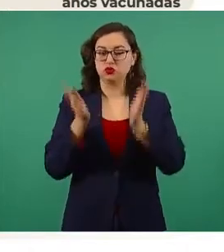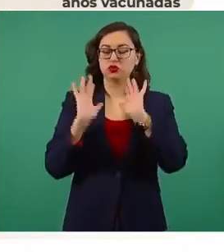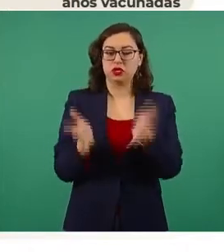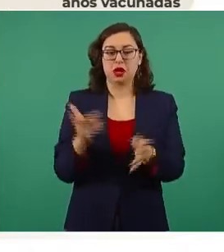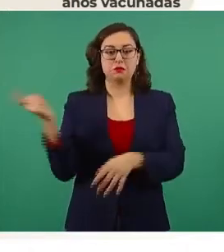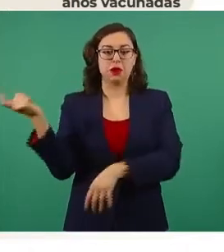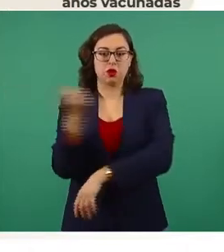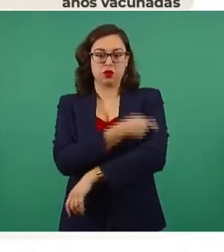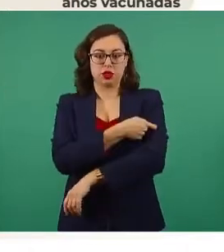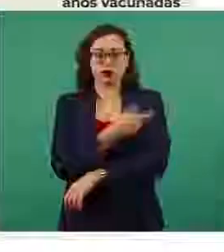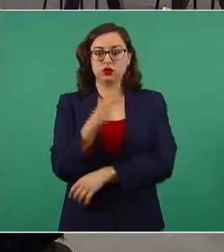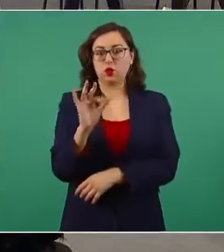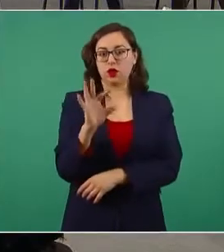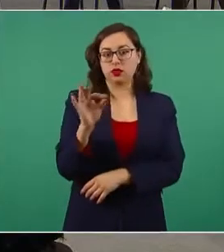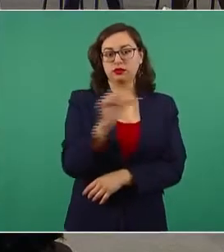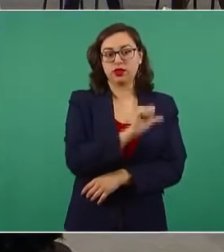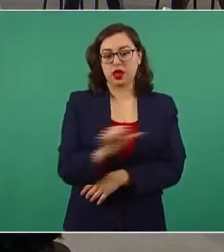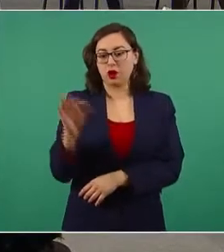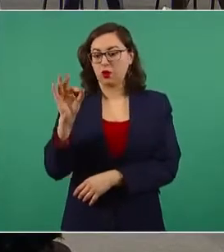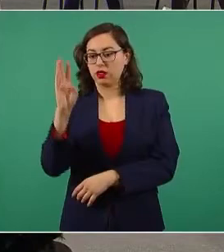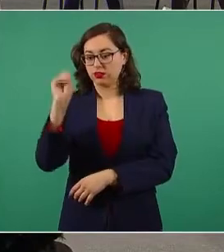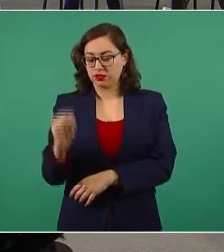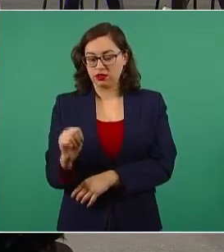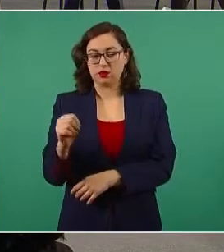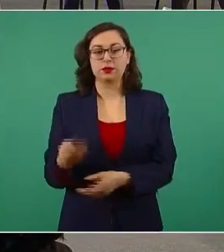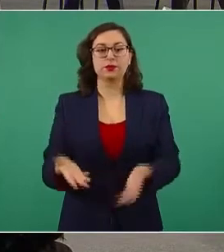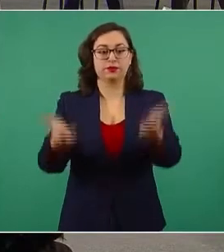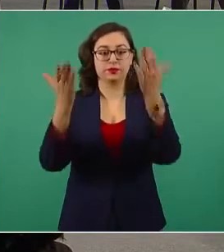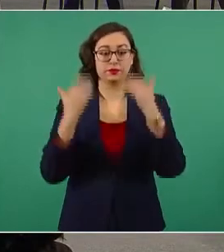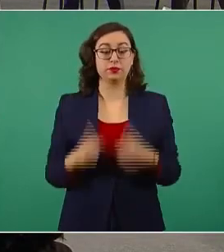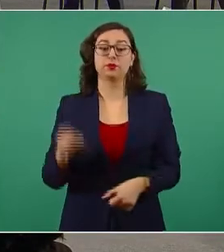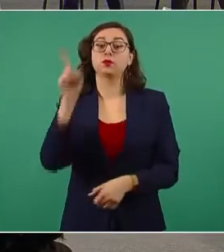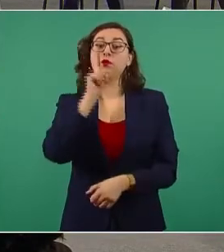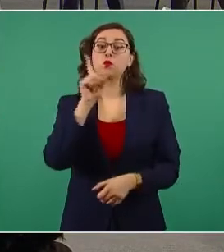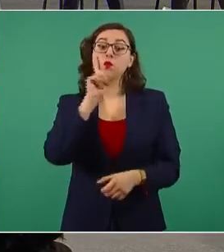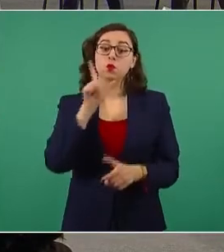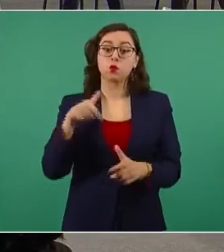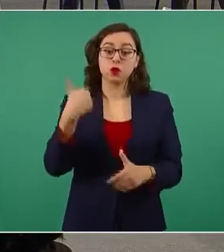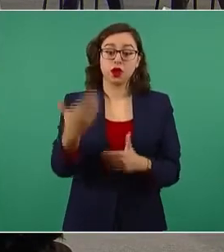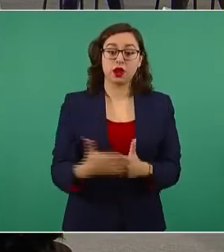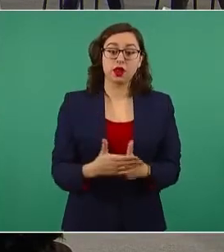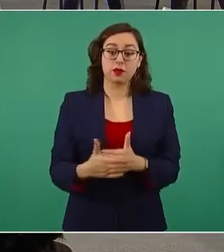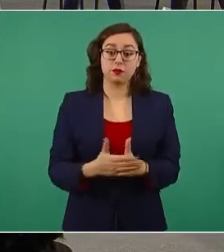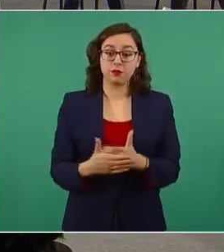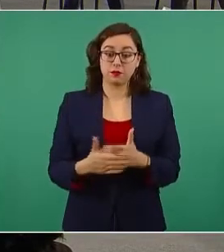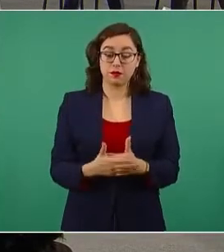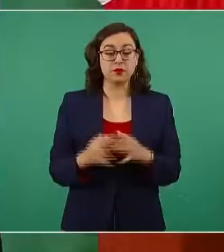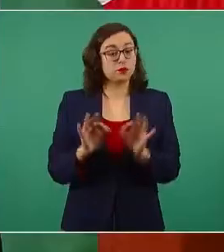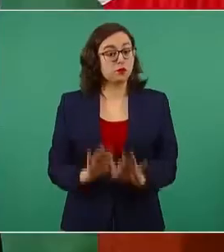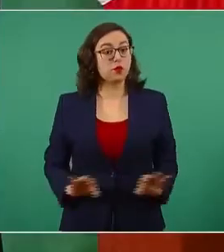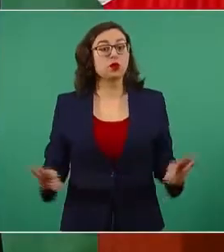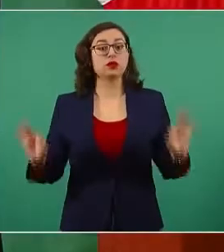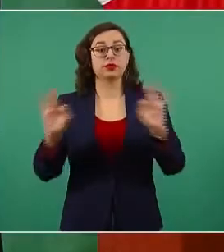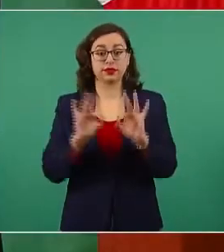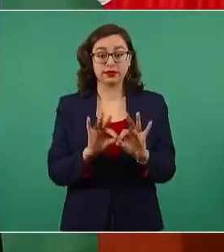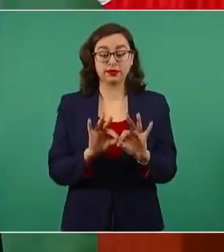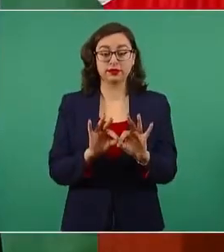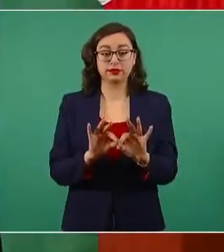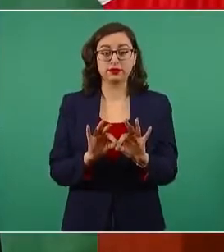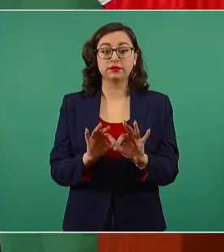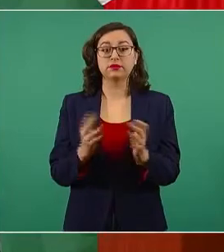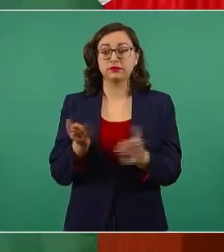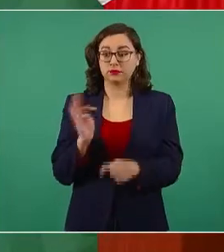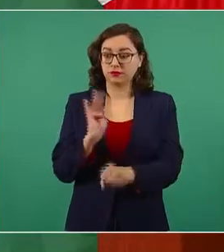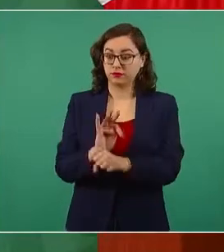años de edad. Y las embarazadas, que son un sector de la población de gran importancia por